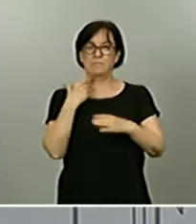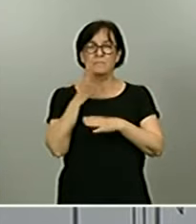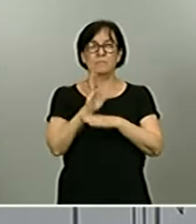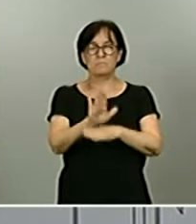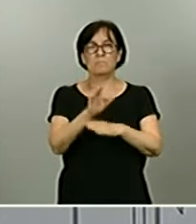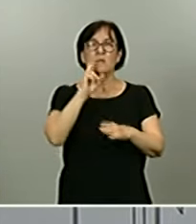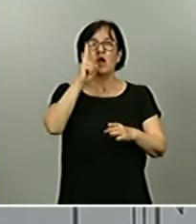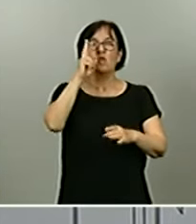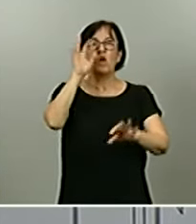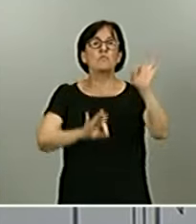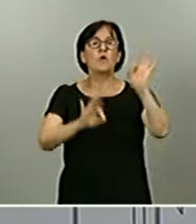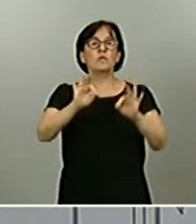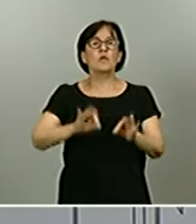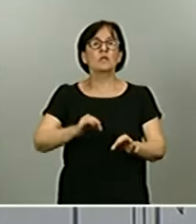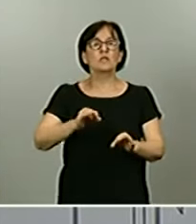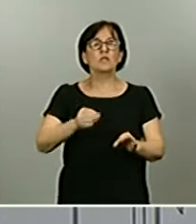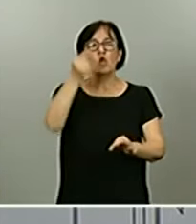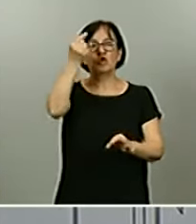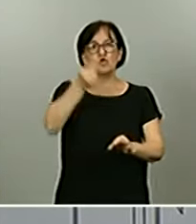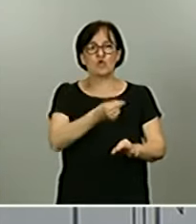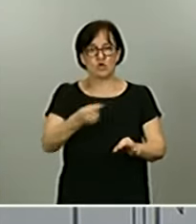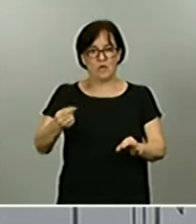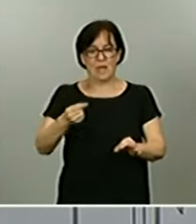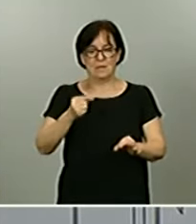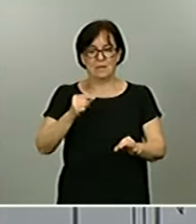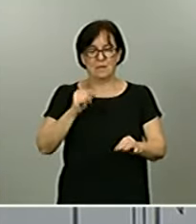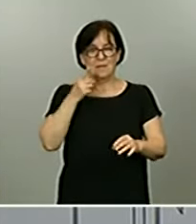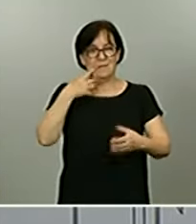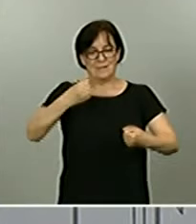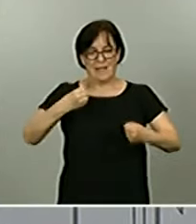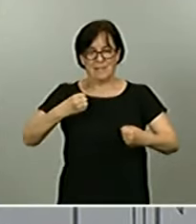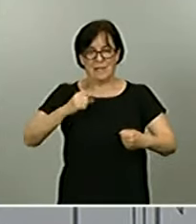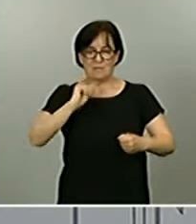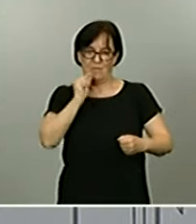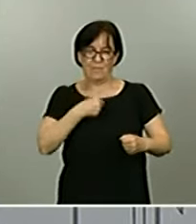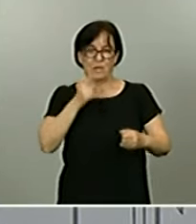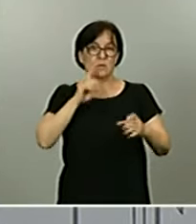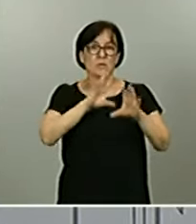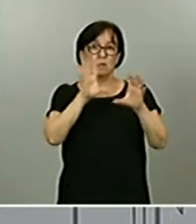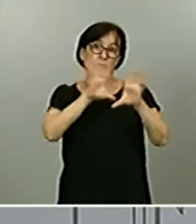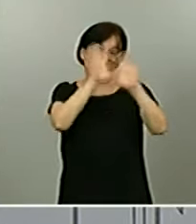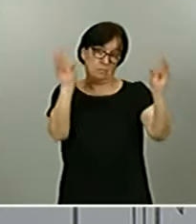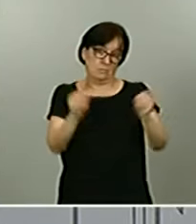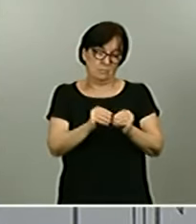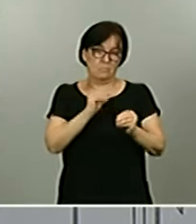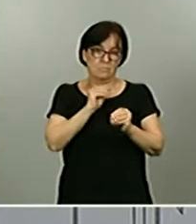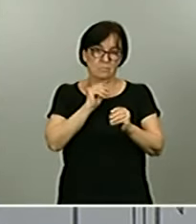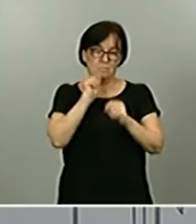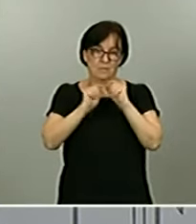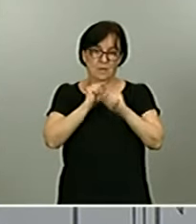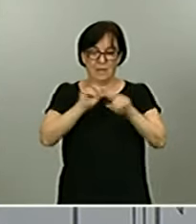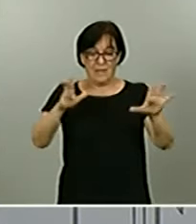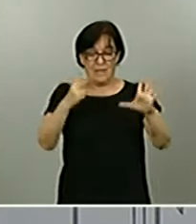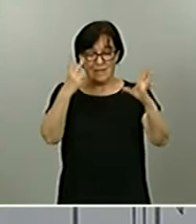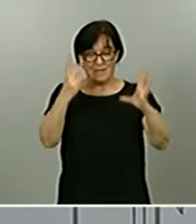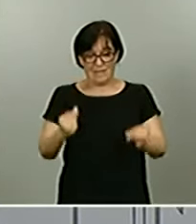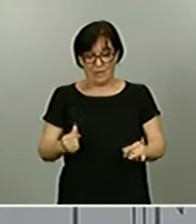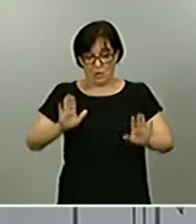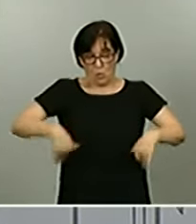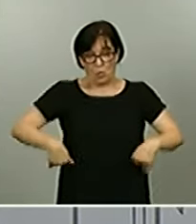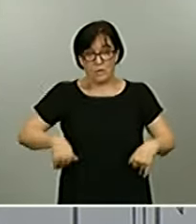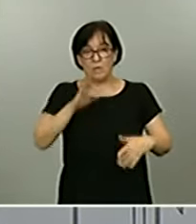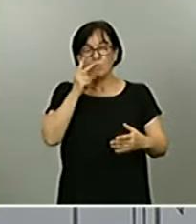de los sanitarios afectados hasta la fecha en el conjunto de la epidemia. En los últimos 7 días se han diagnosticado